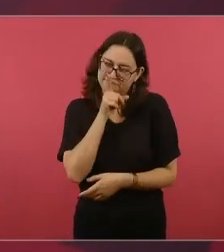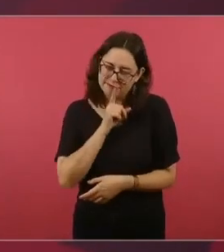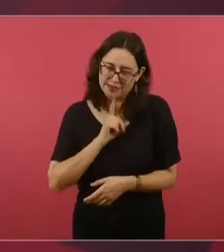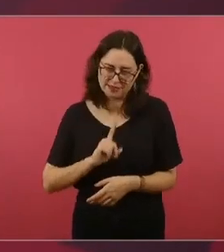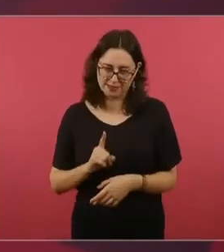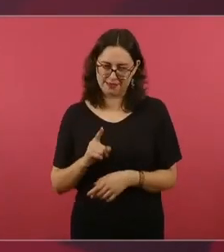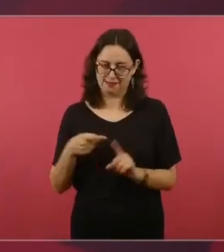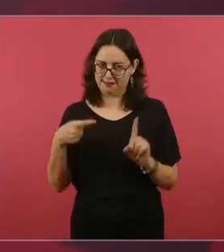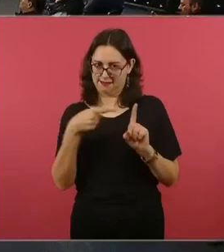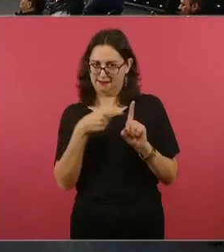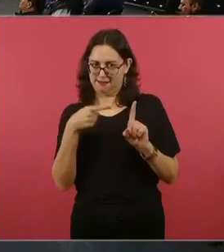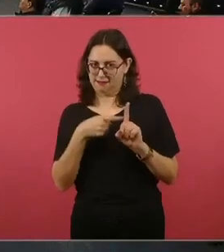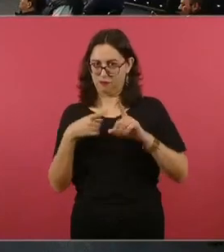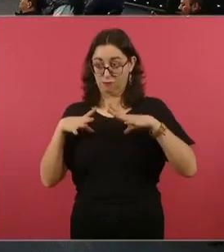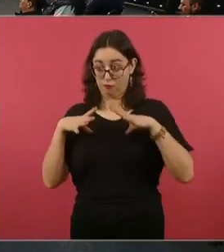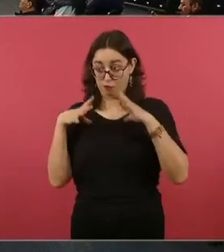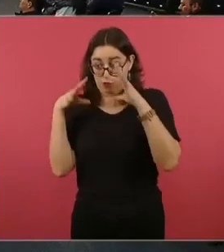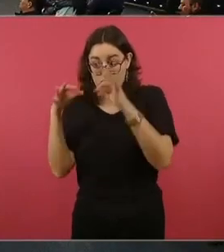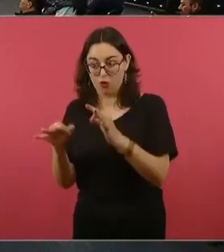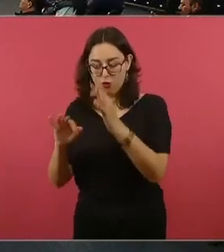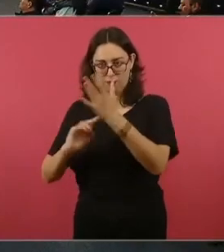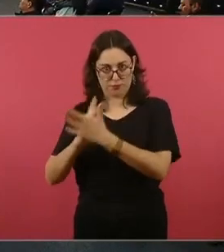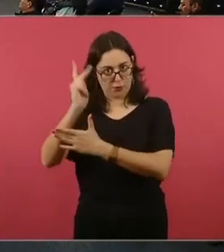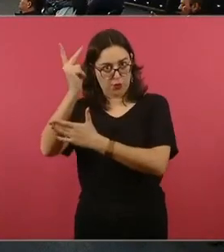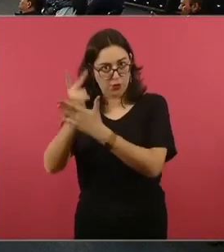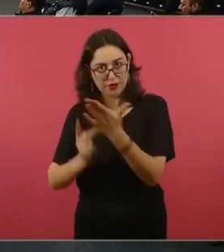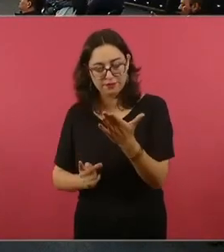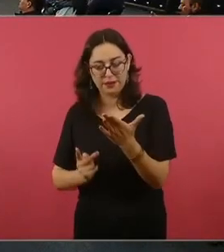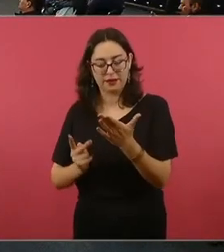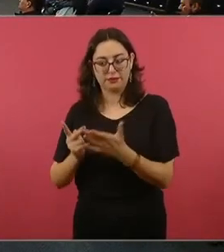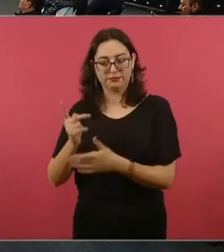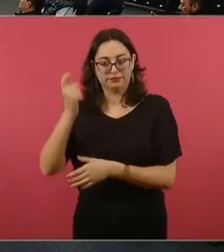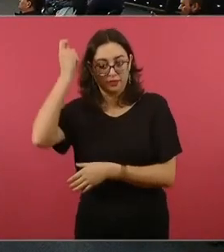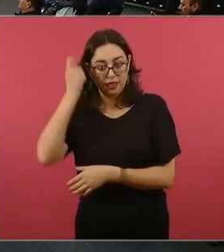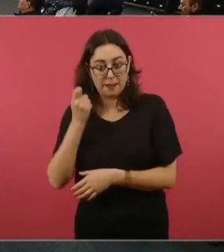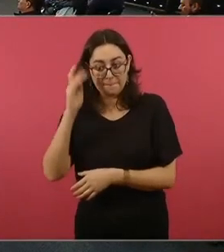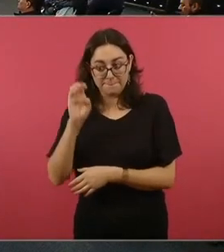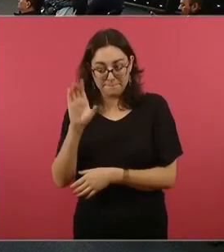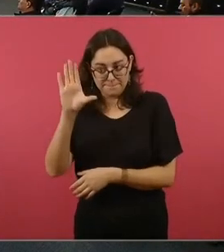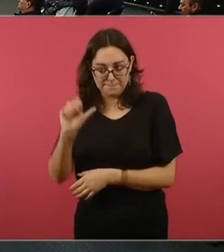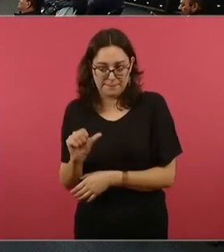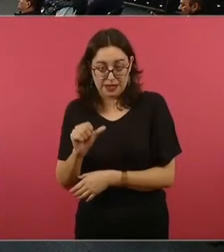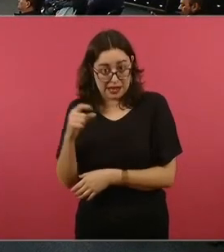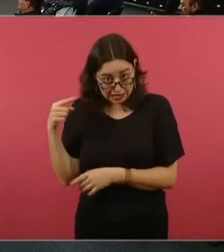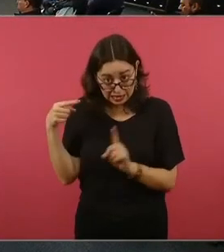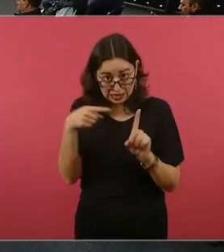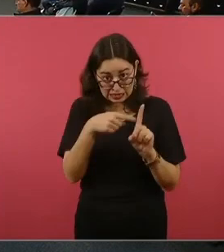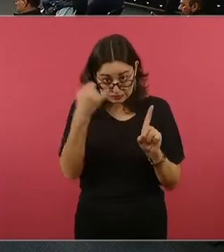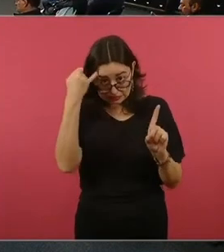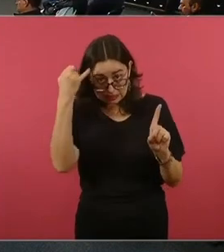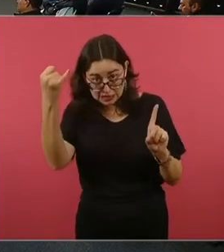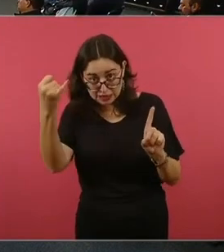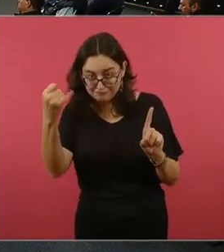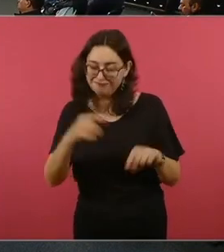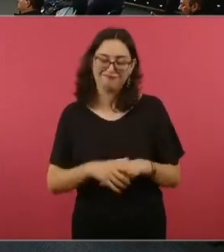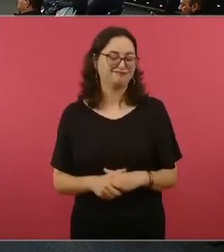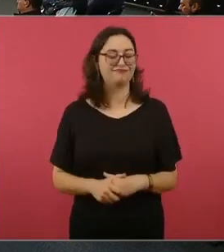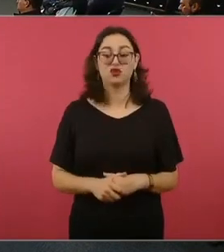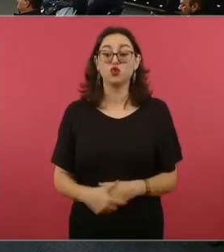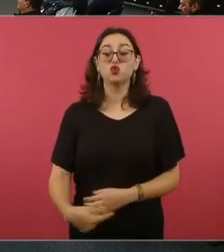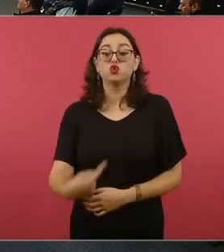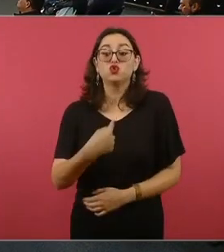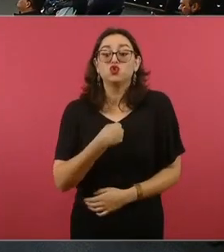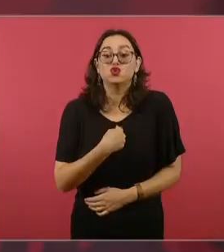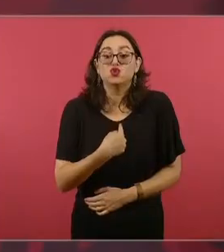rotunda mentira, los programas de apoyo a los adultos mayores. Me